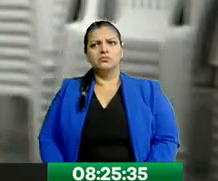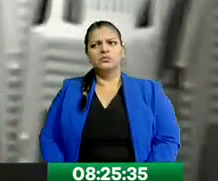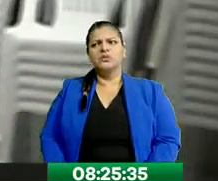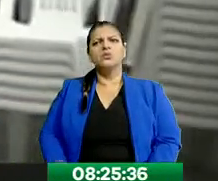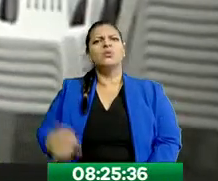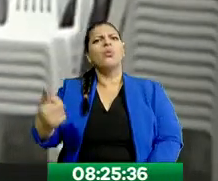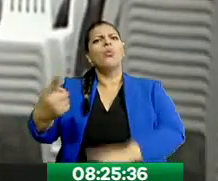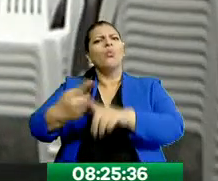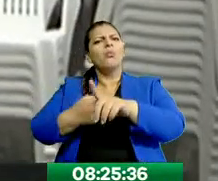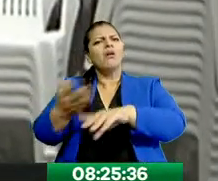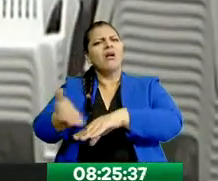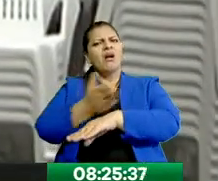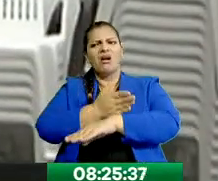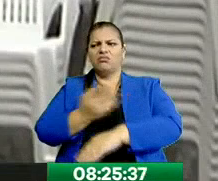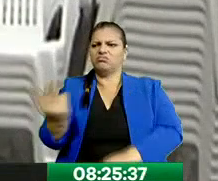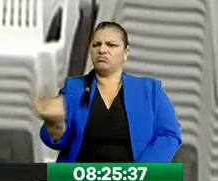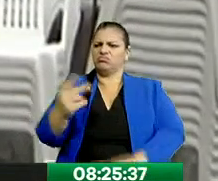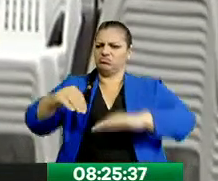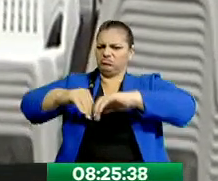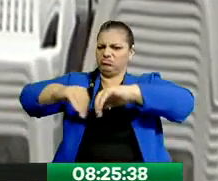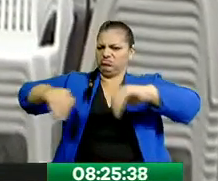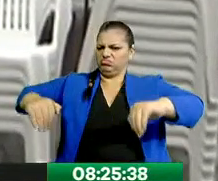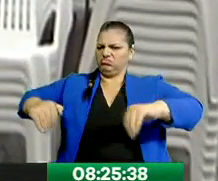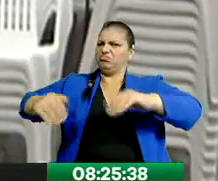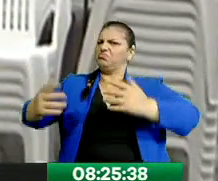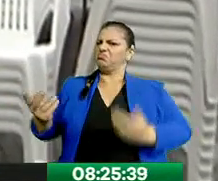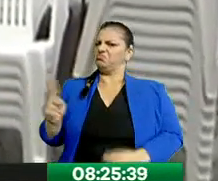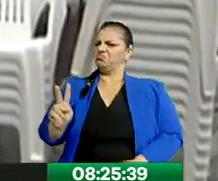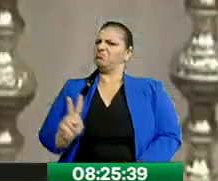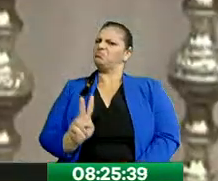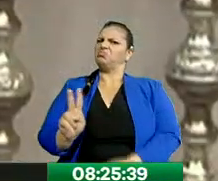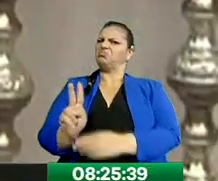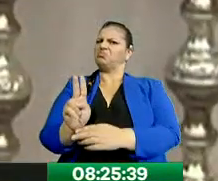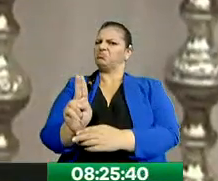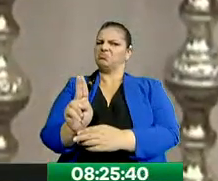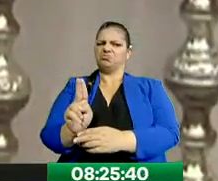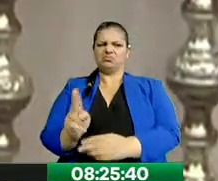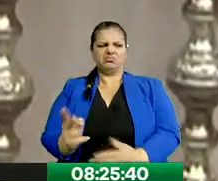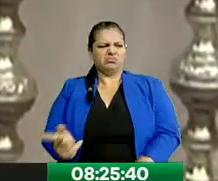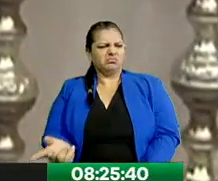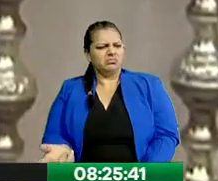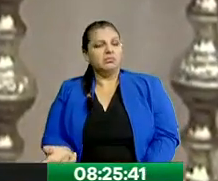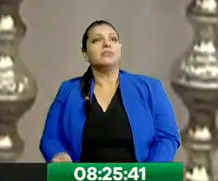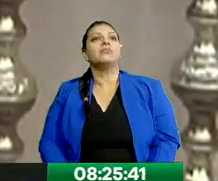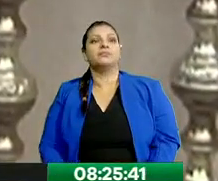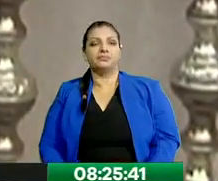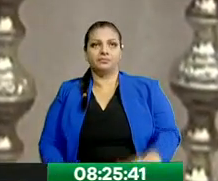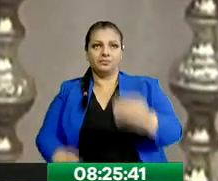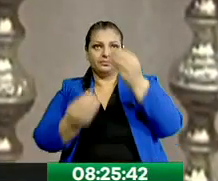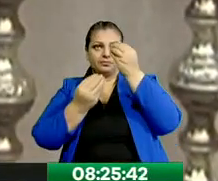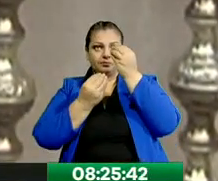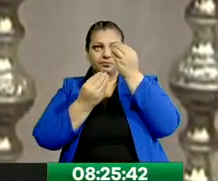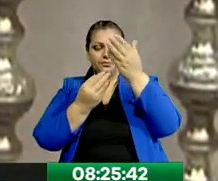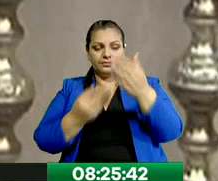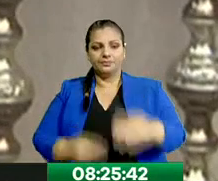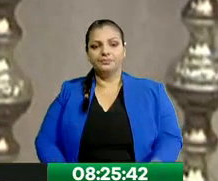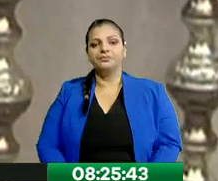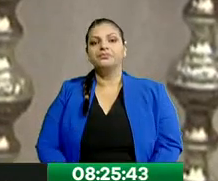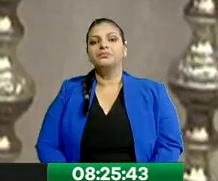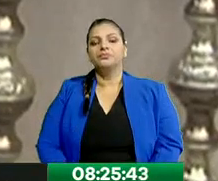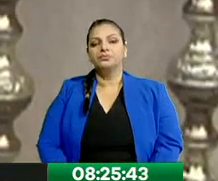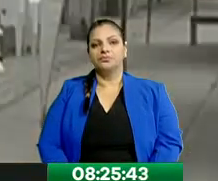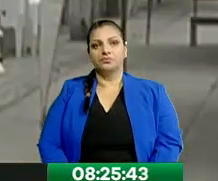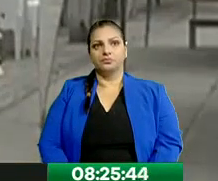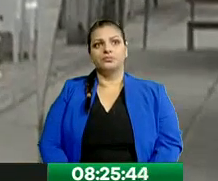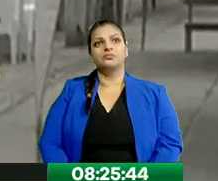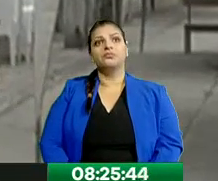Separados por las paredes de estas dos casas fueron velados los cuerpos. Las familias de ambos también son vecinos en el sector del Guasmo